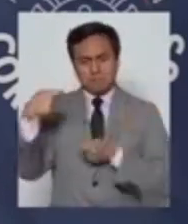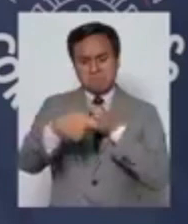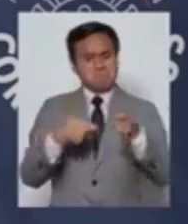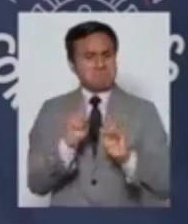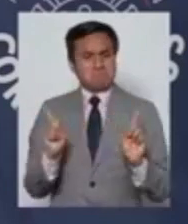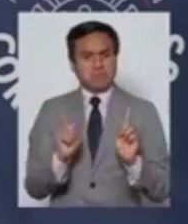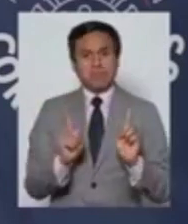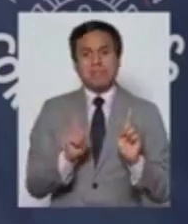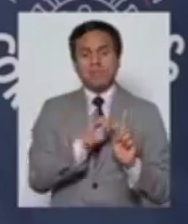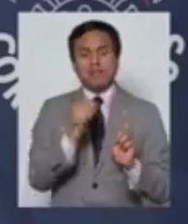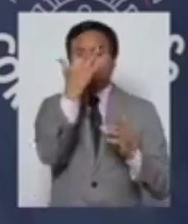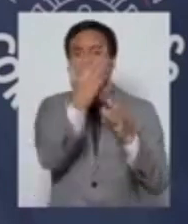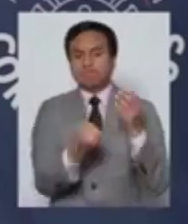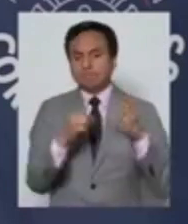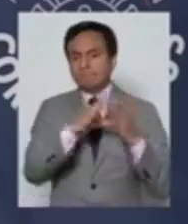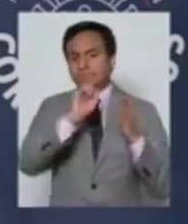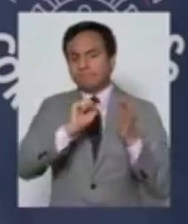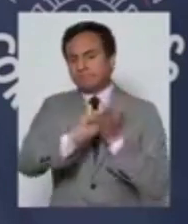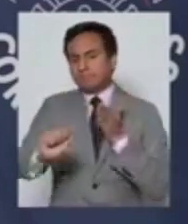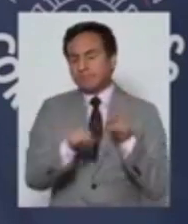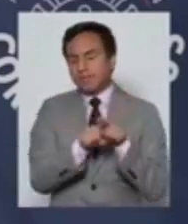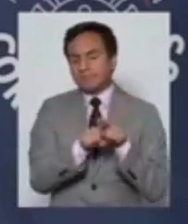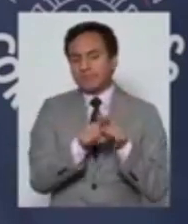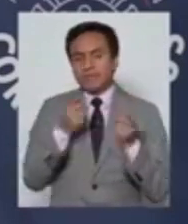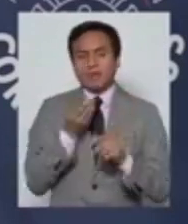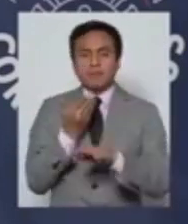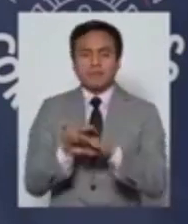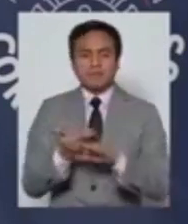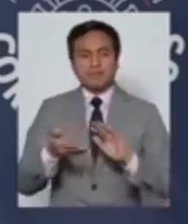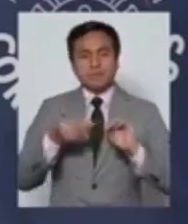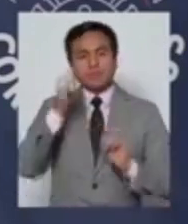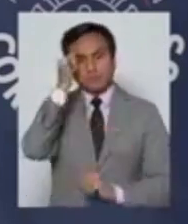que ha sido bajada prontamente y por el cual pedimos nuestras más sinceras disculpas.